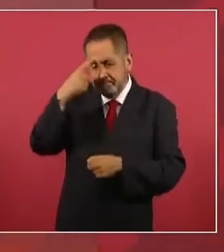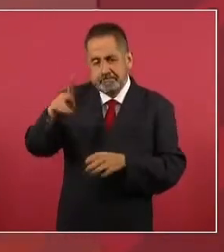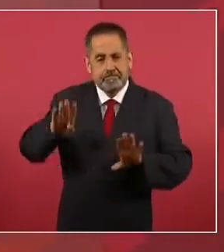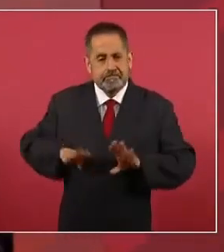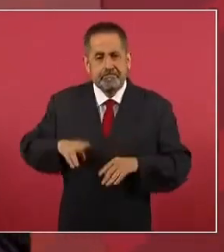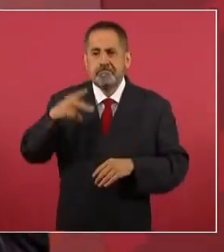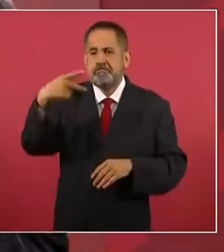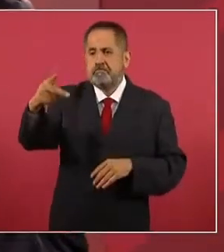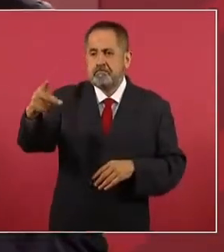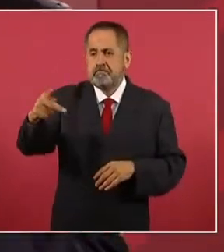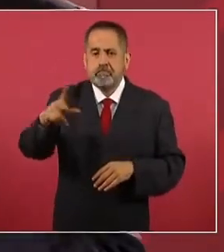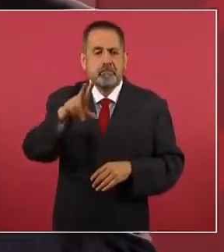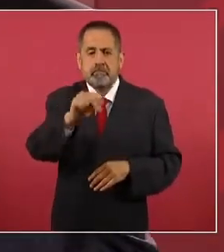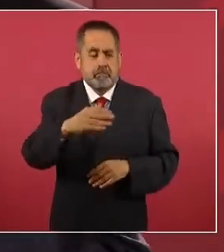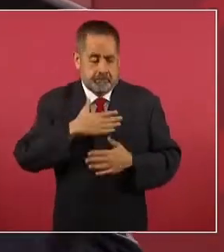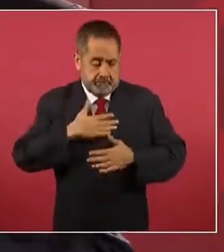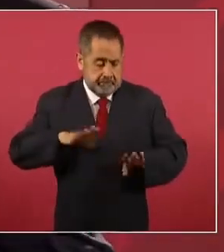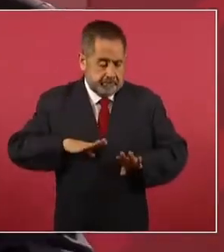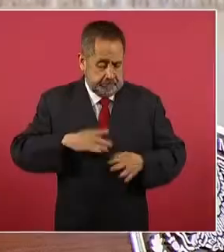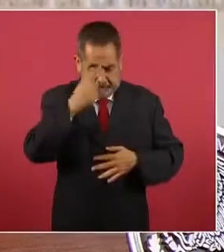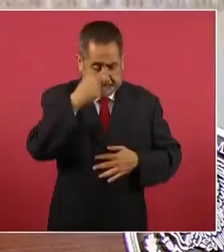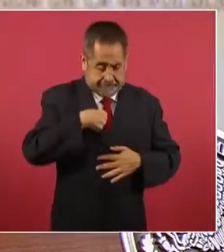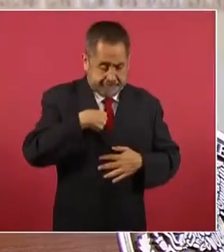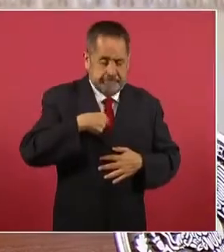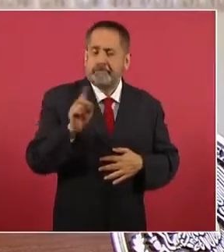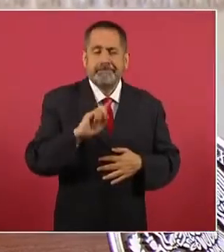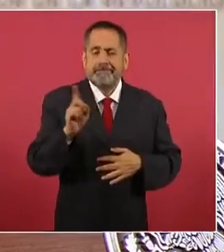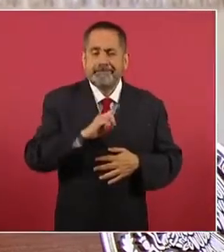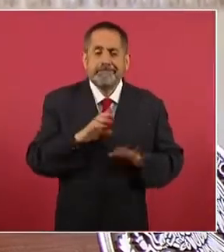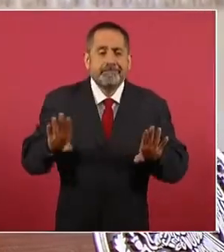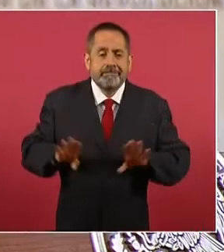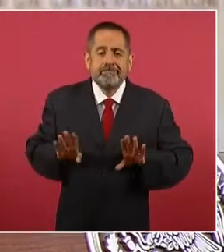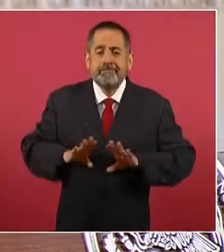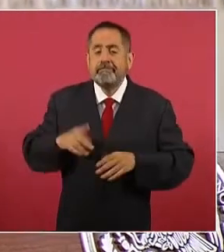del interés personal, por legítimo que sea.